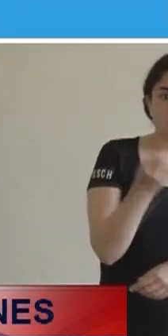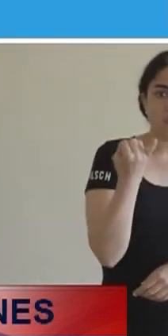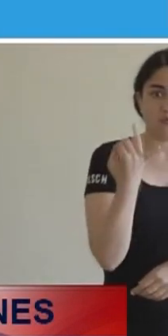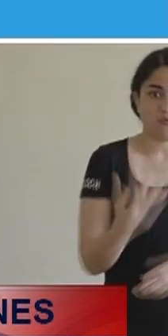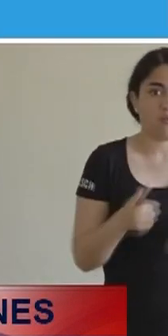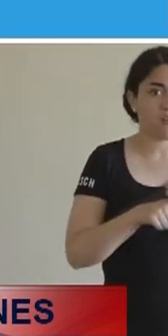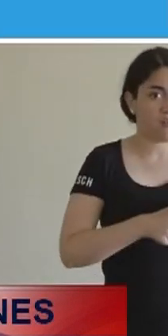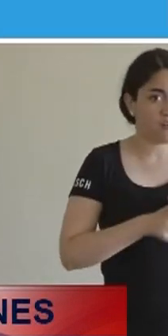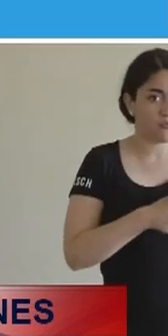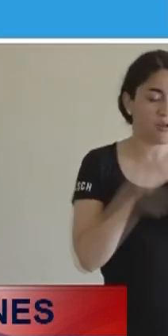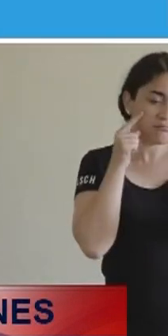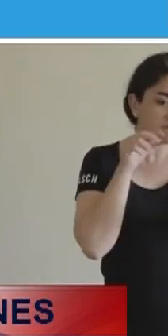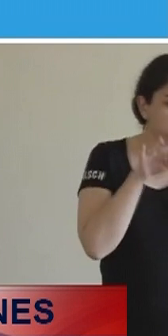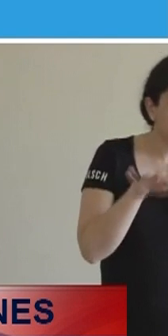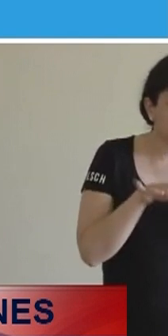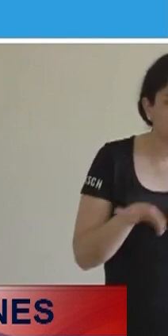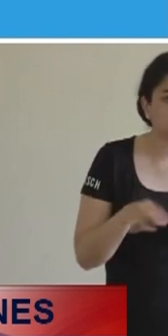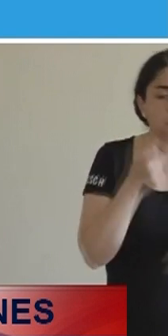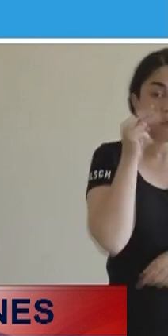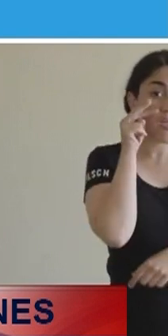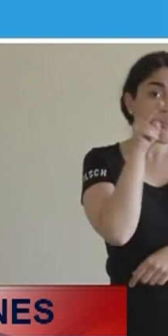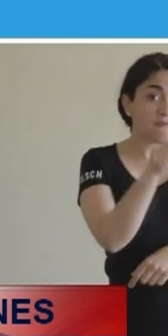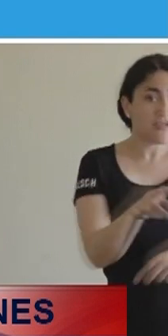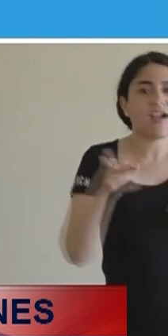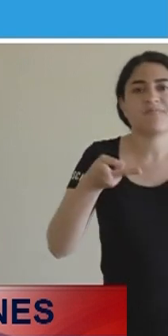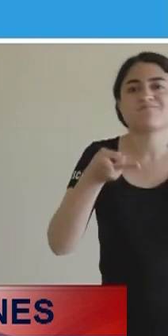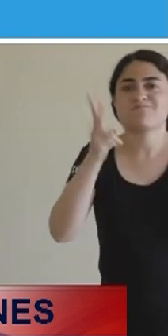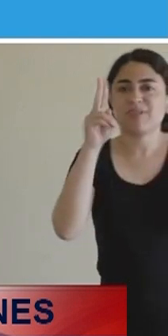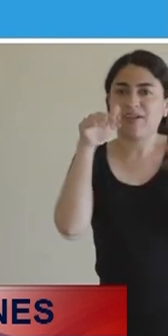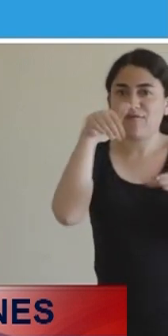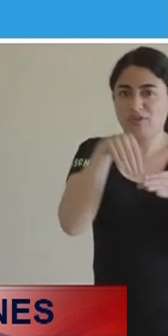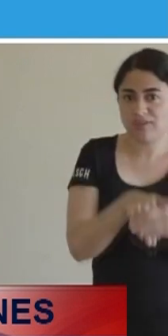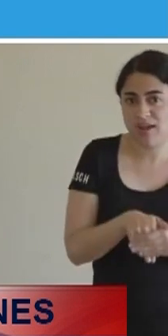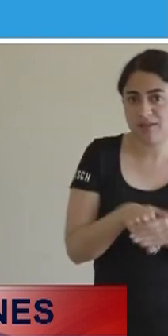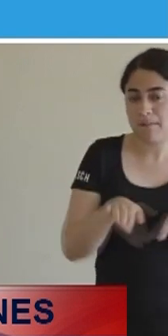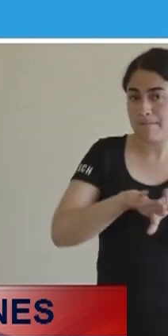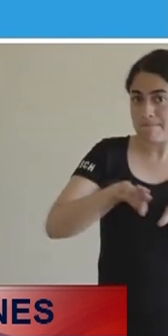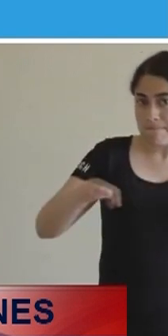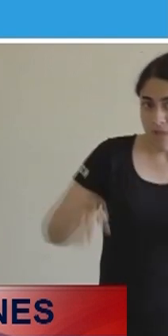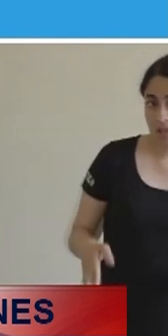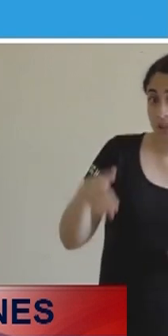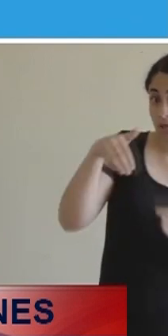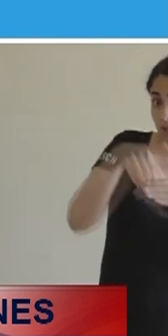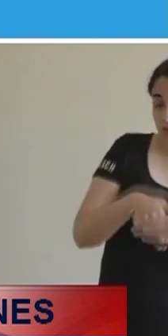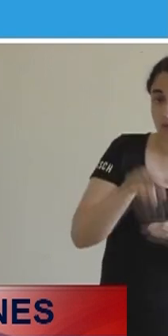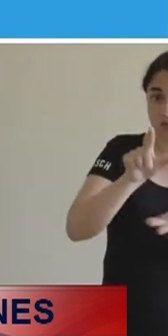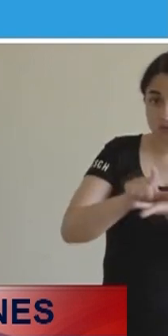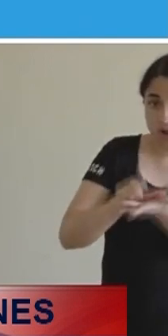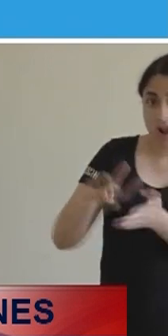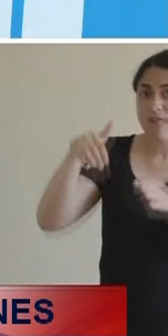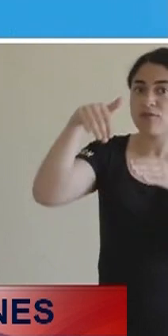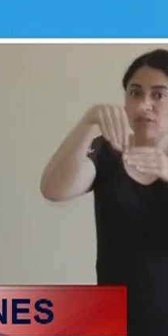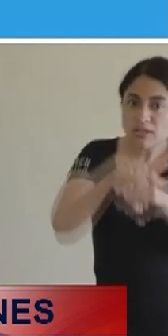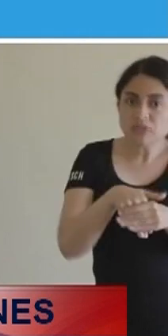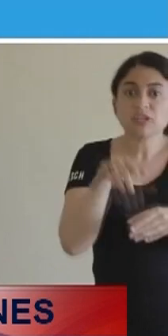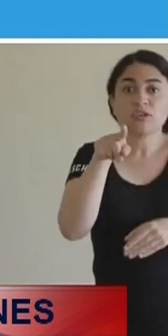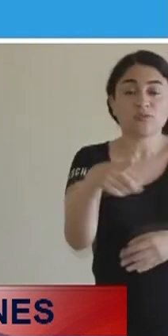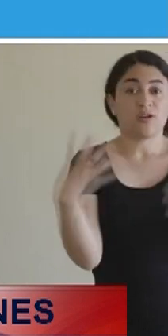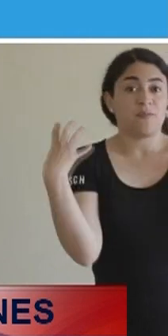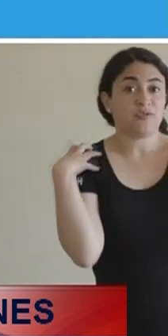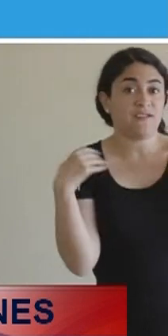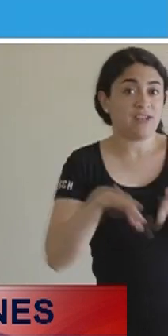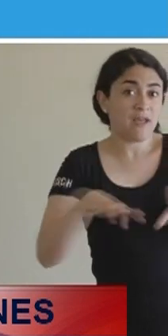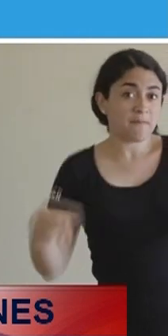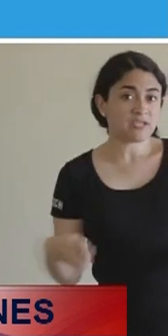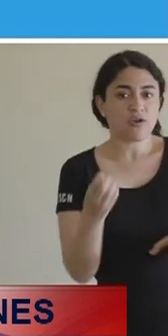colegio escrutador el bono por el ejercicio de esta función en las elecciones de octubre será de 28432 por